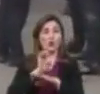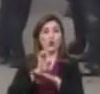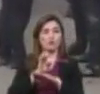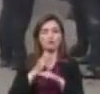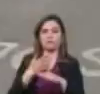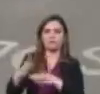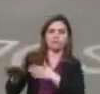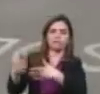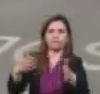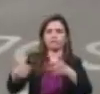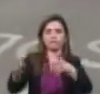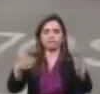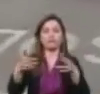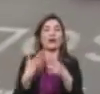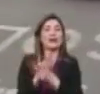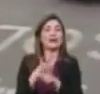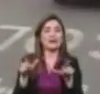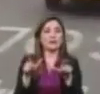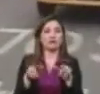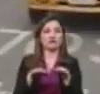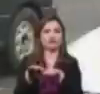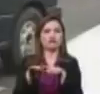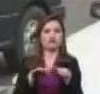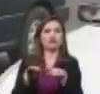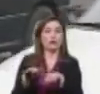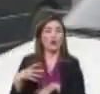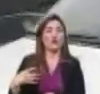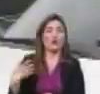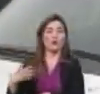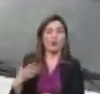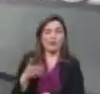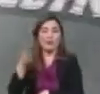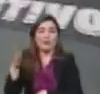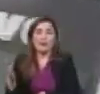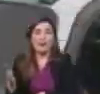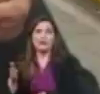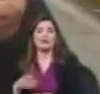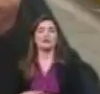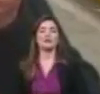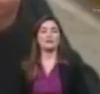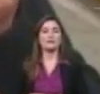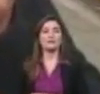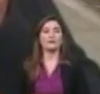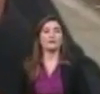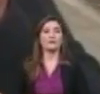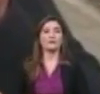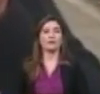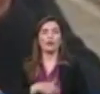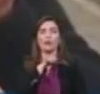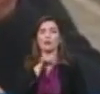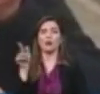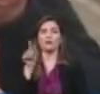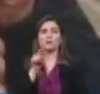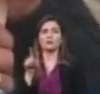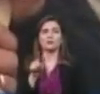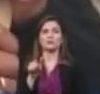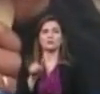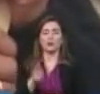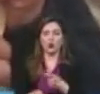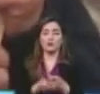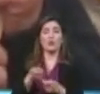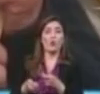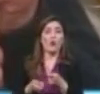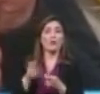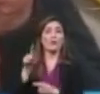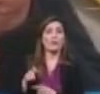para evitar el caos vehicular, continuando con su protesta a un costado de la vía. No somos delincuentes, somos pequeños. pequeños